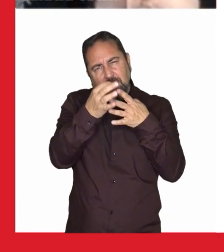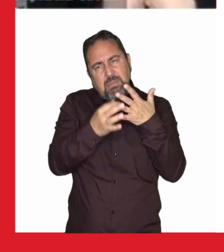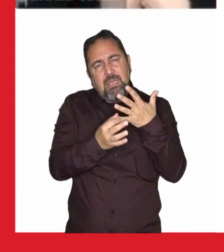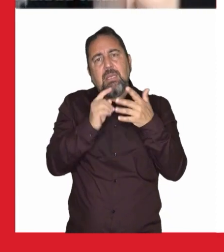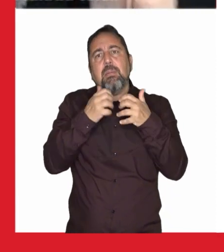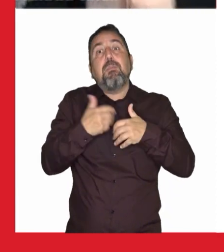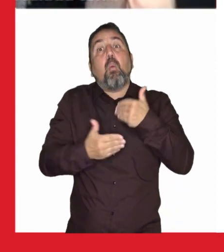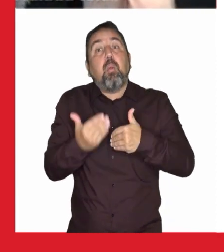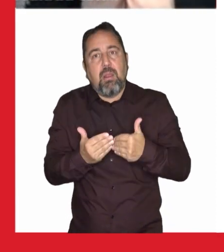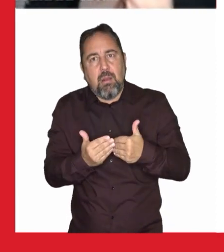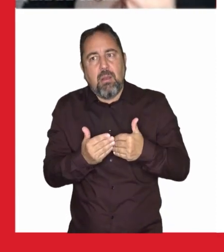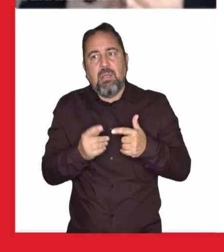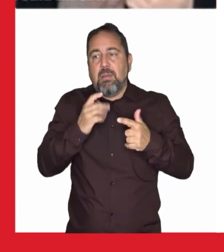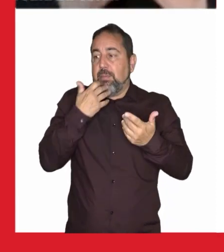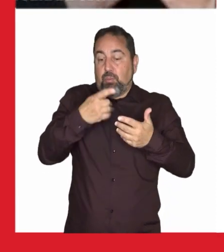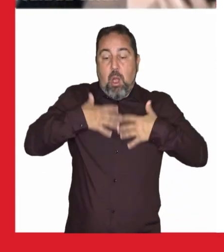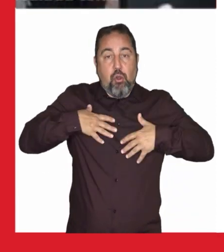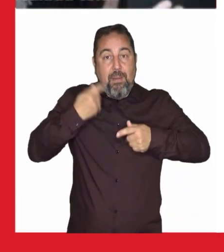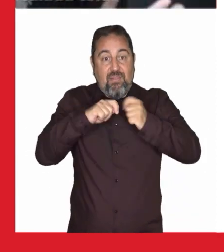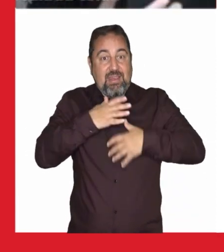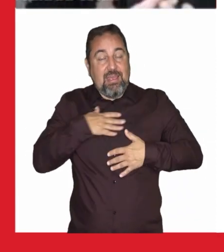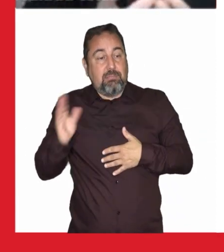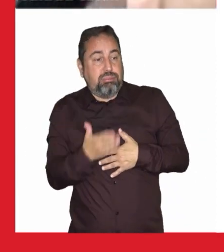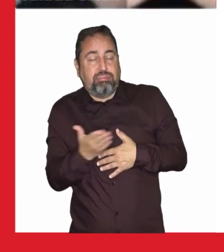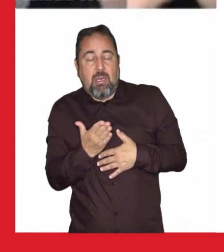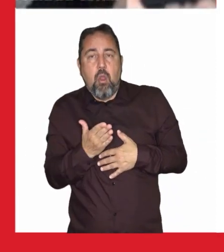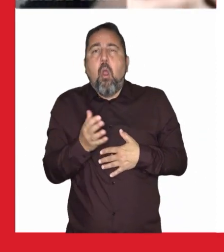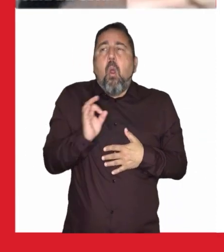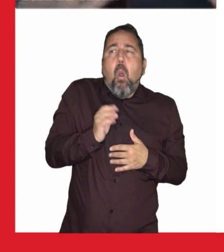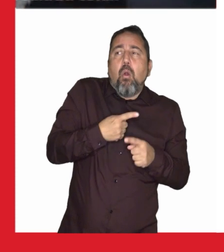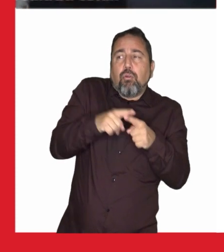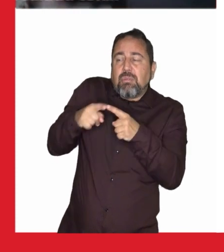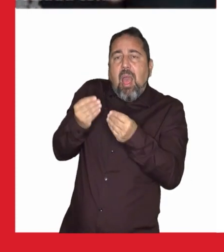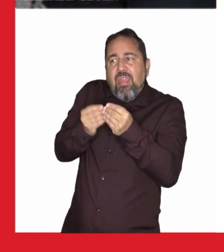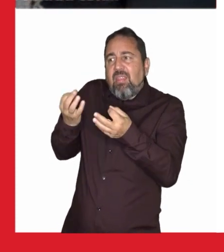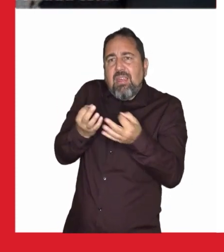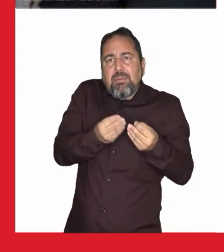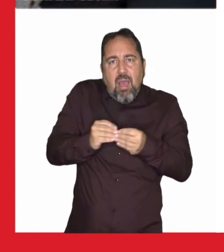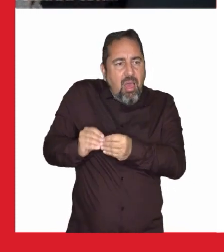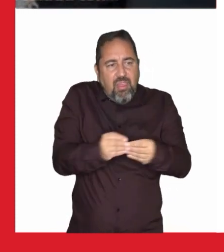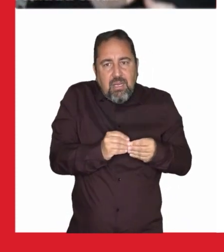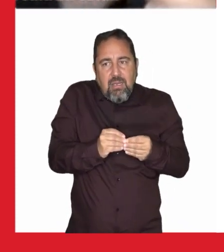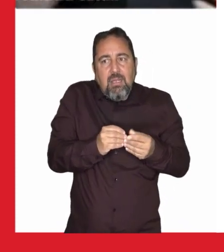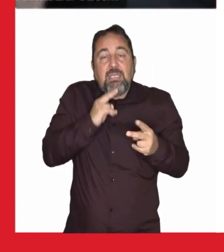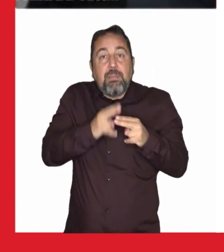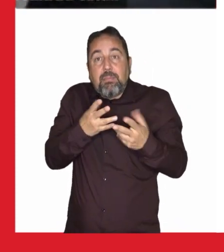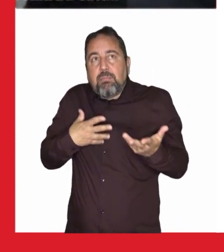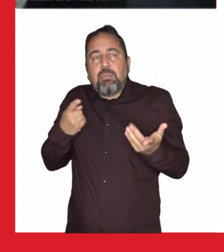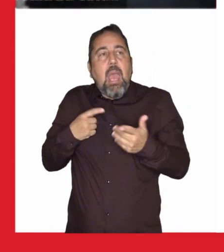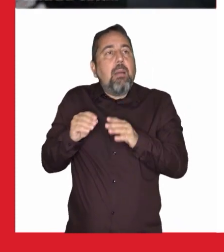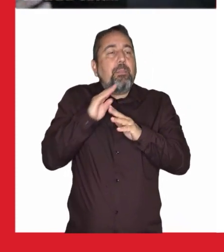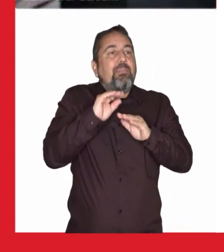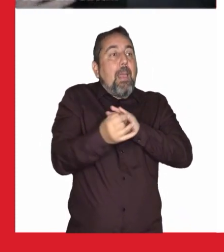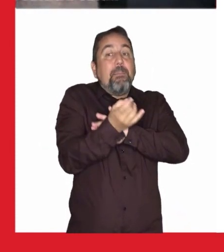decir, todas las cosas que tienes que hacer para producir la ropa que quieres vender. O todo aquello que tienes que